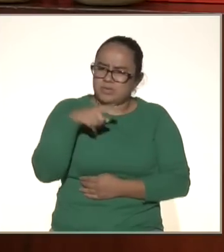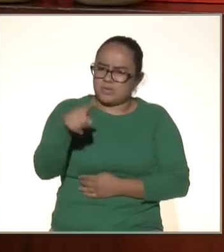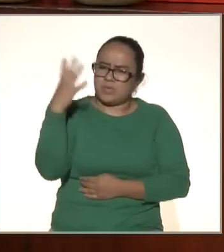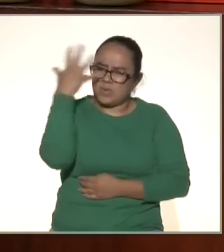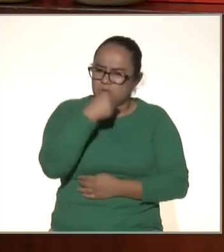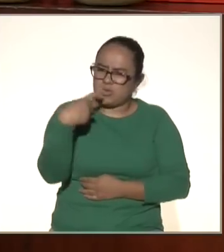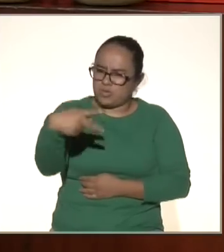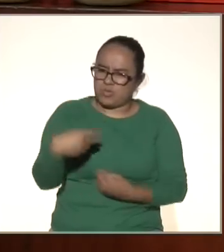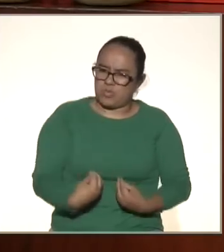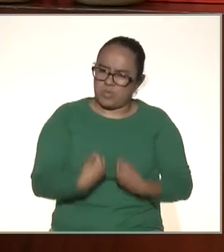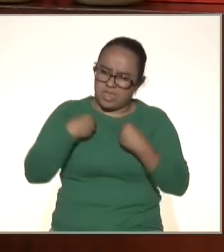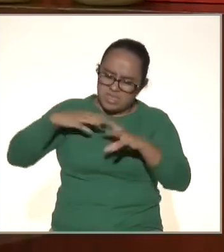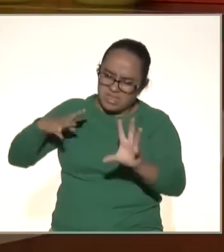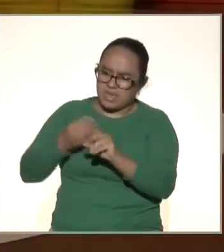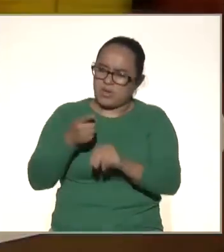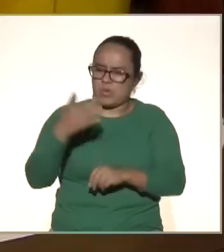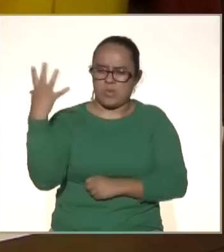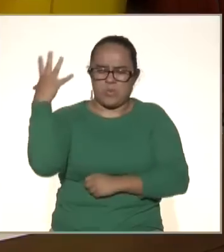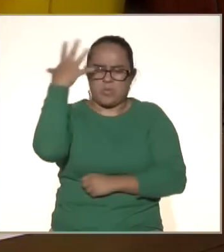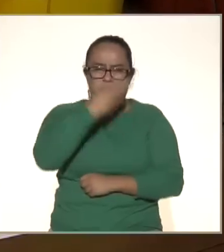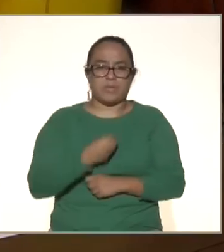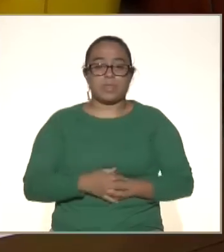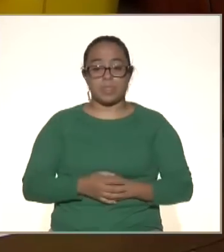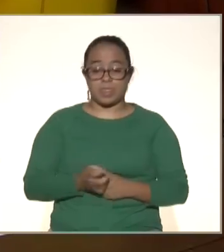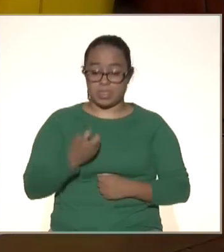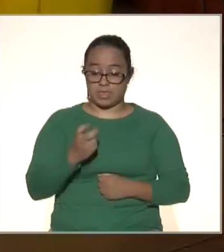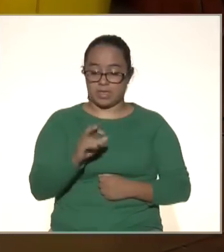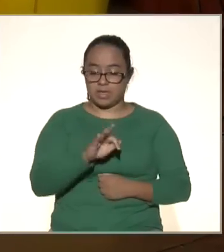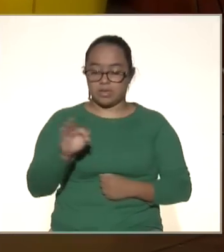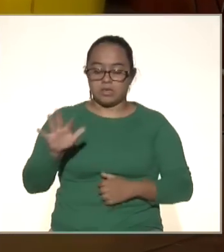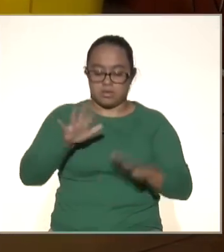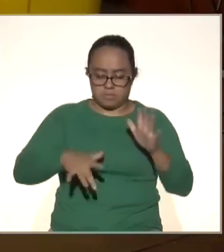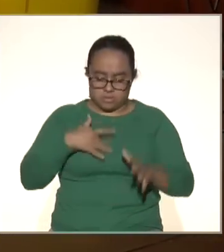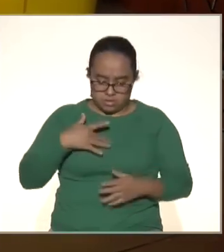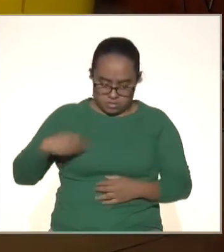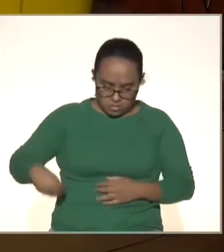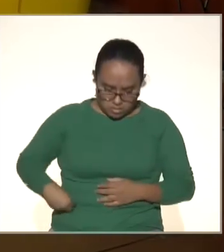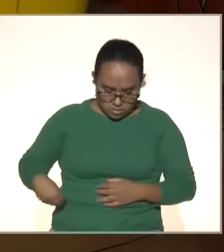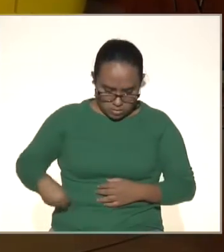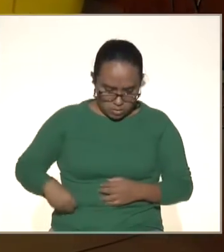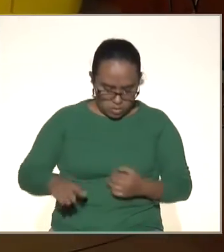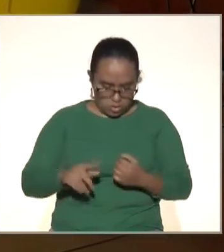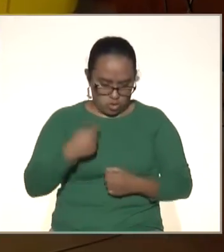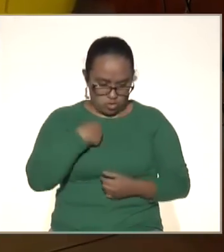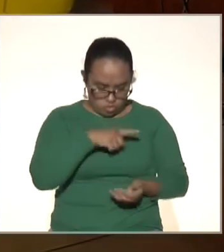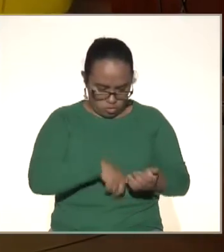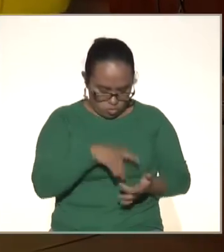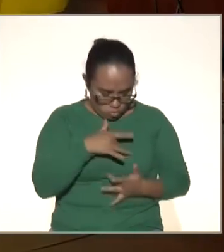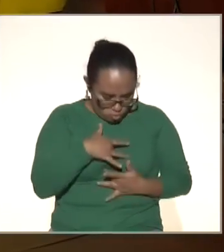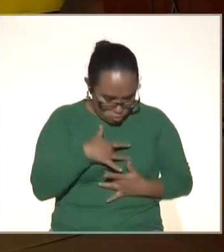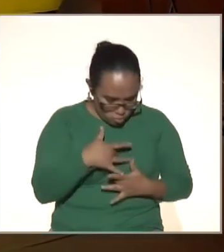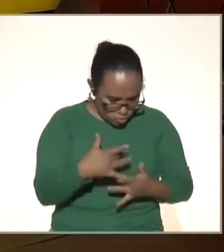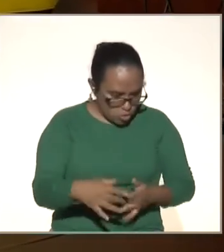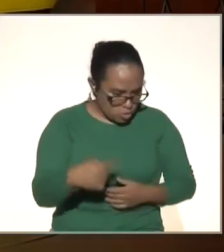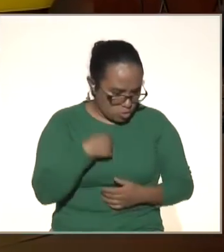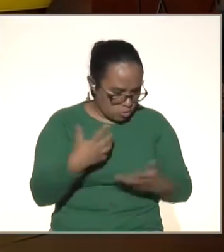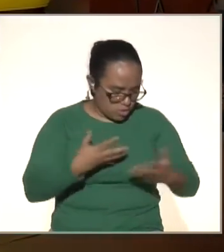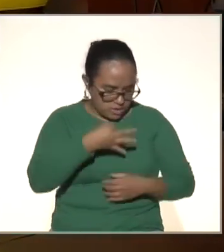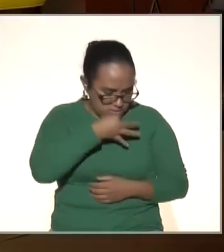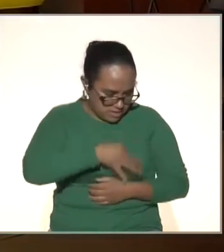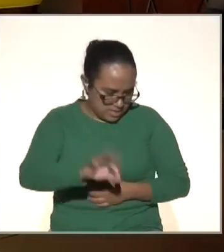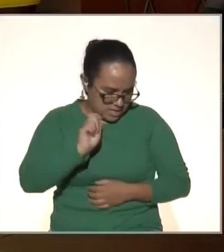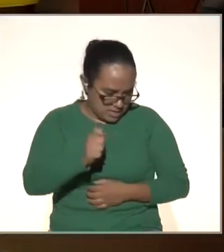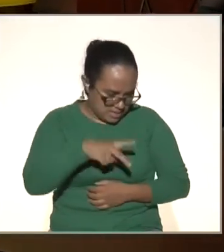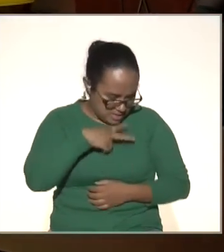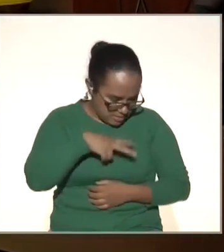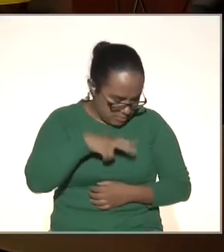vida. Claro, y en esta época incluso se puede vivir con culpa, el decir, bueno, porque si estoy de duelo, me atrevo a disfrutar, por ejemplo, la Navidad.